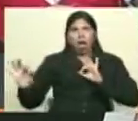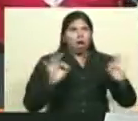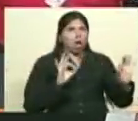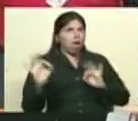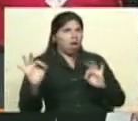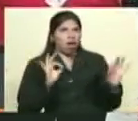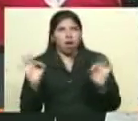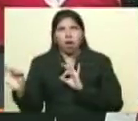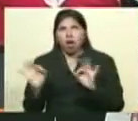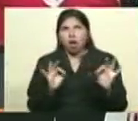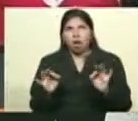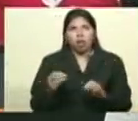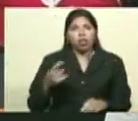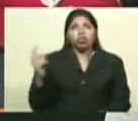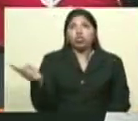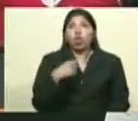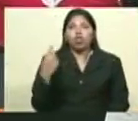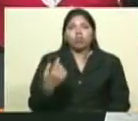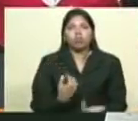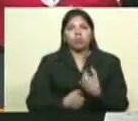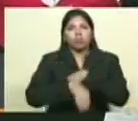Estaban todos así, mira.